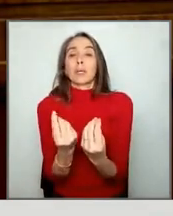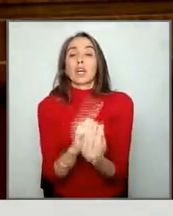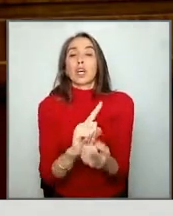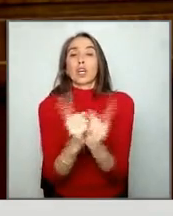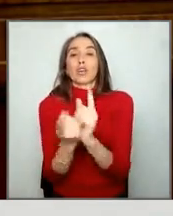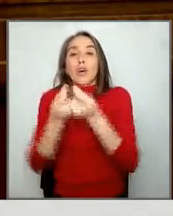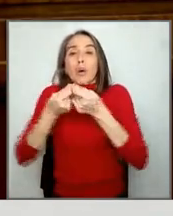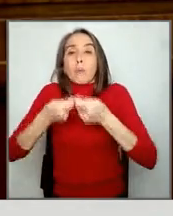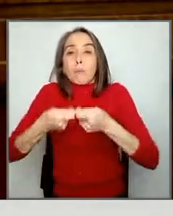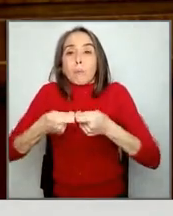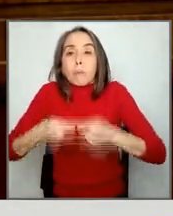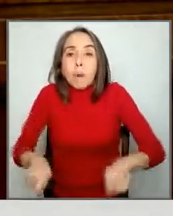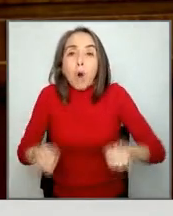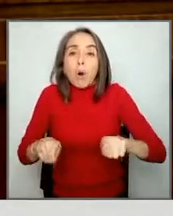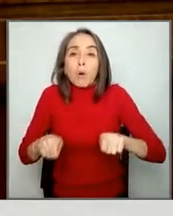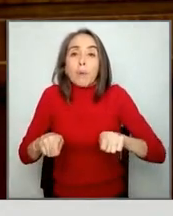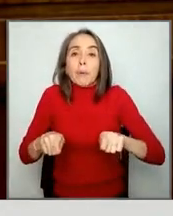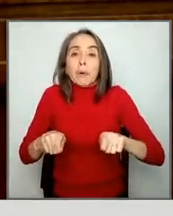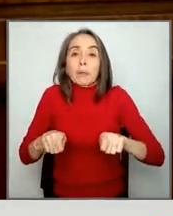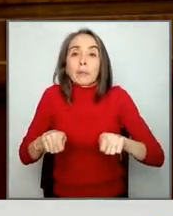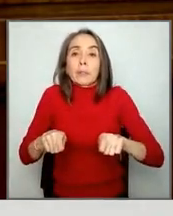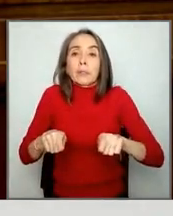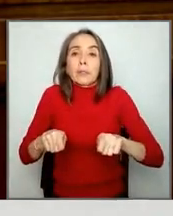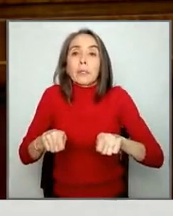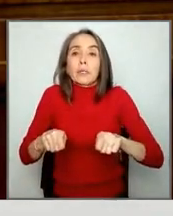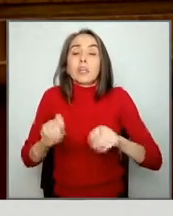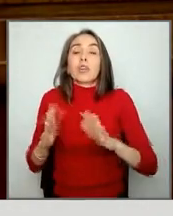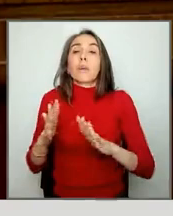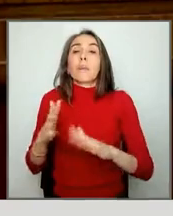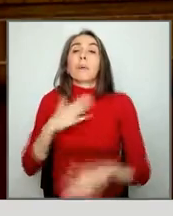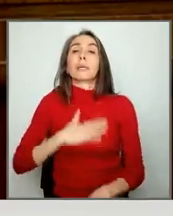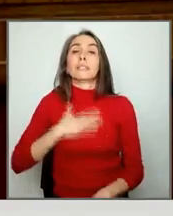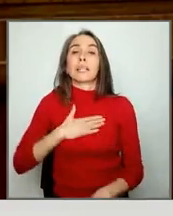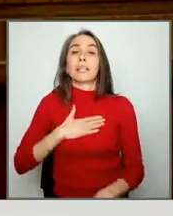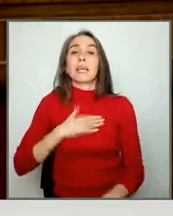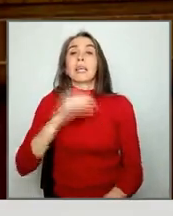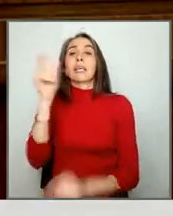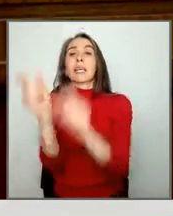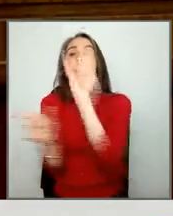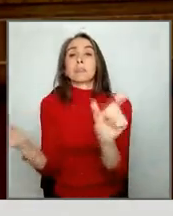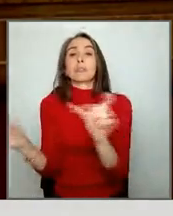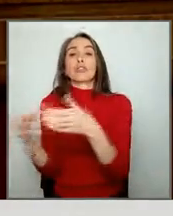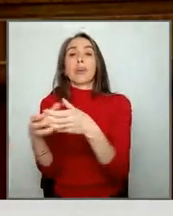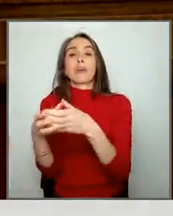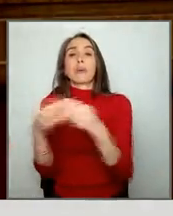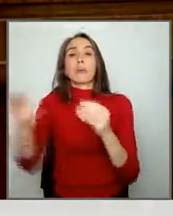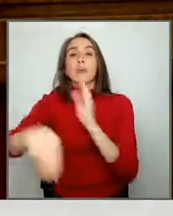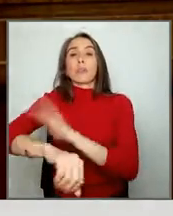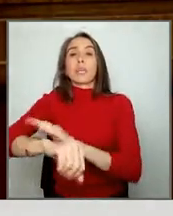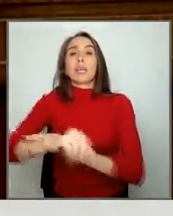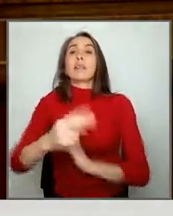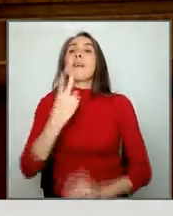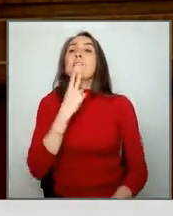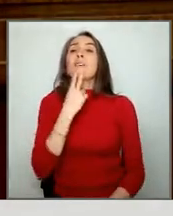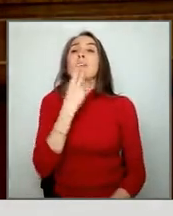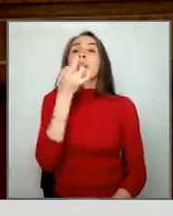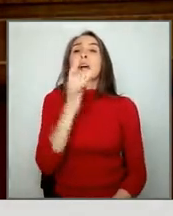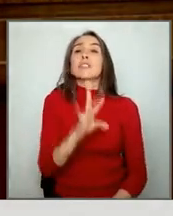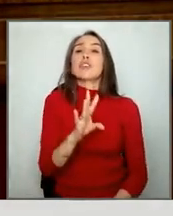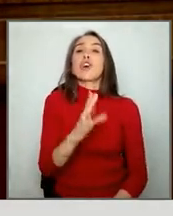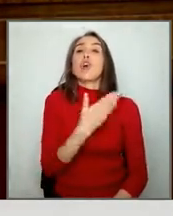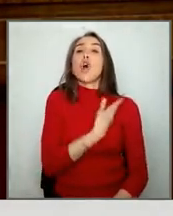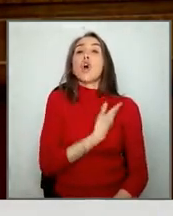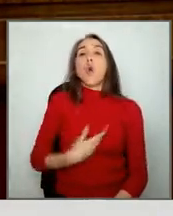absoluta como parece pretender la izquierda y que viva solamente de bonos y